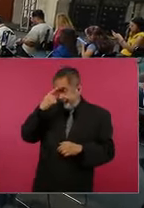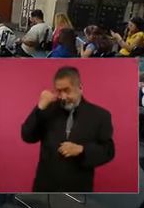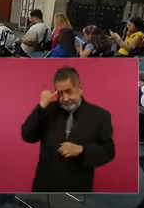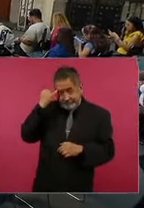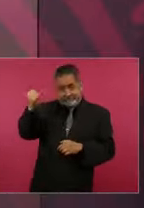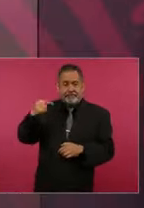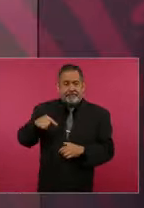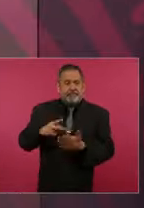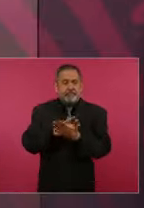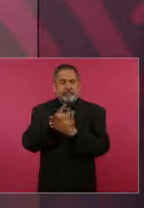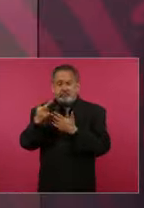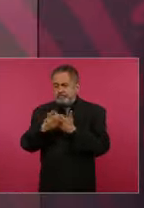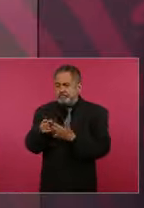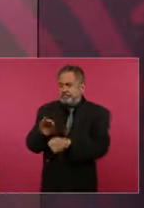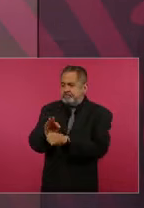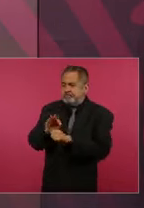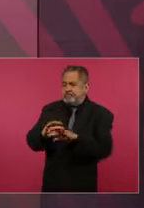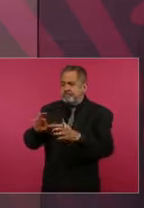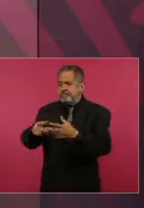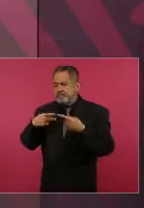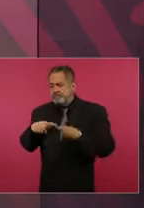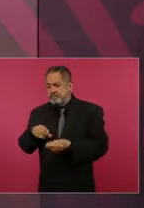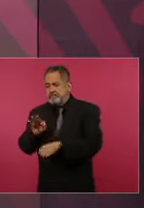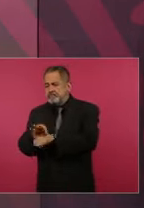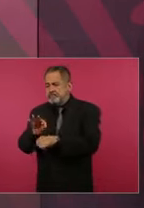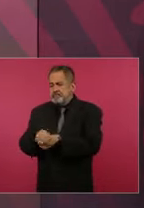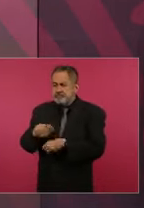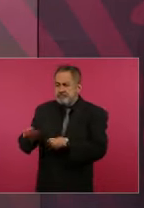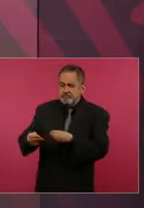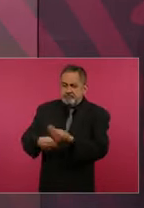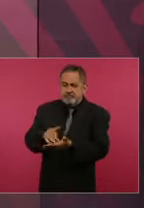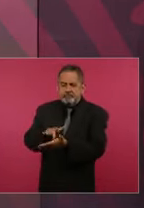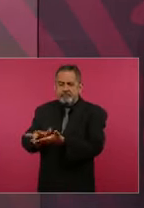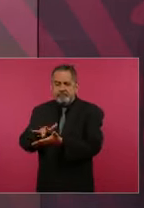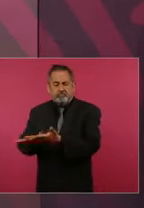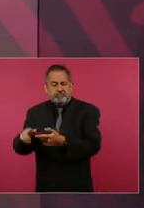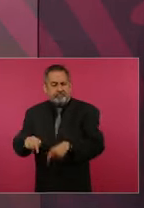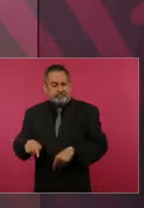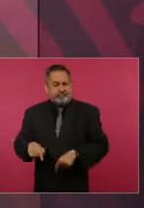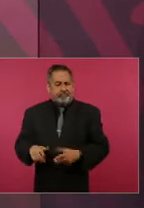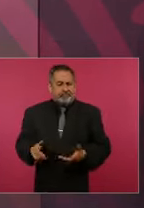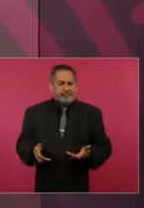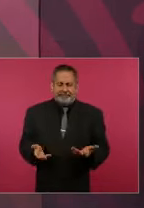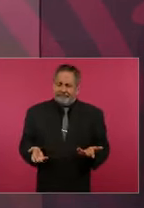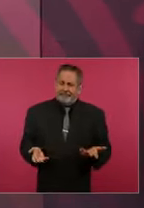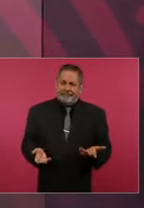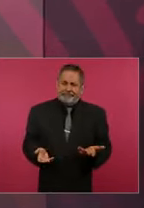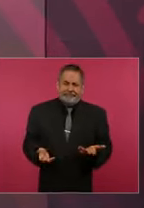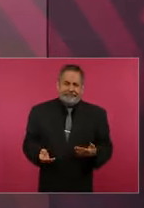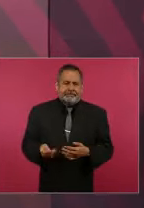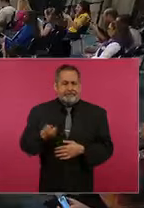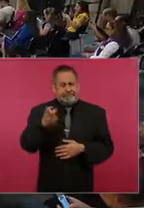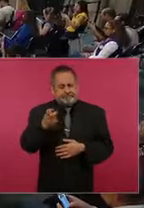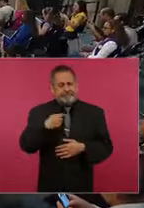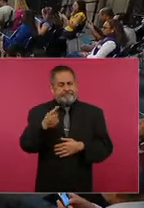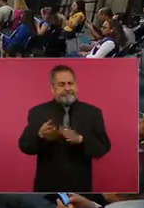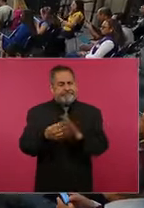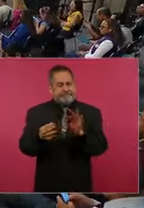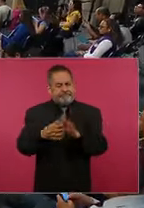sociales. Entonces, esa es la